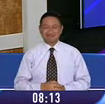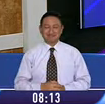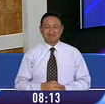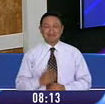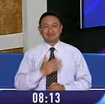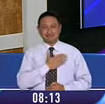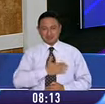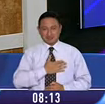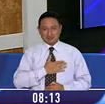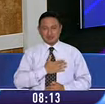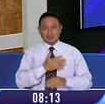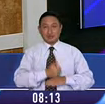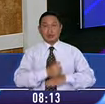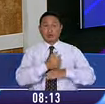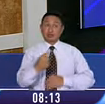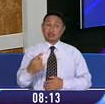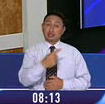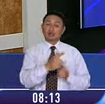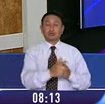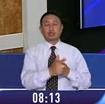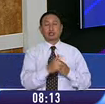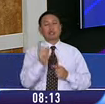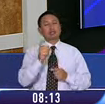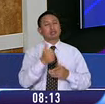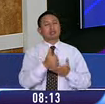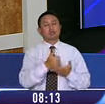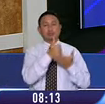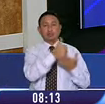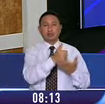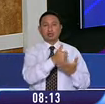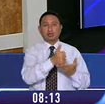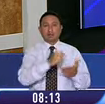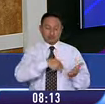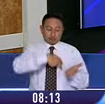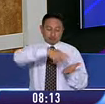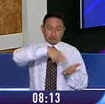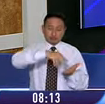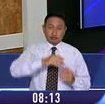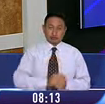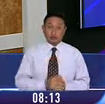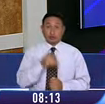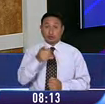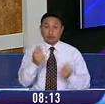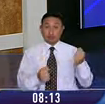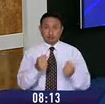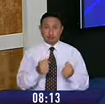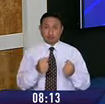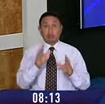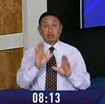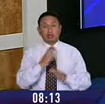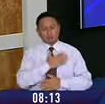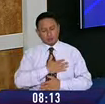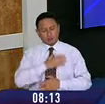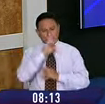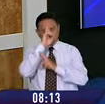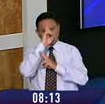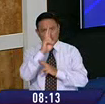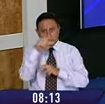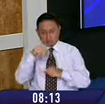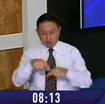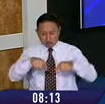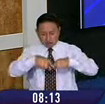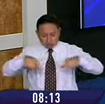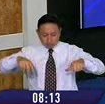favor, autoridades allá necesitan urgentemente trabajo, pongan la señalización. Y usted que está conduciendo, respete esa señalización